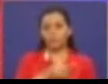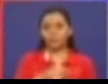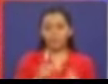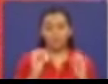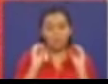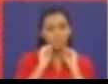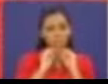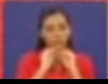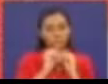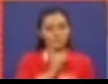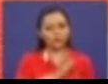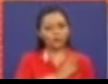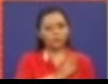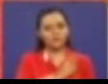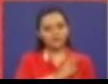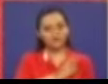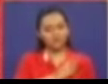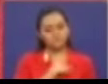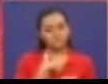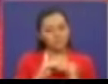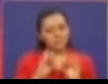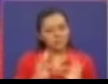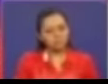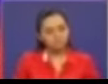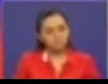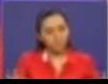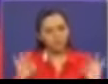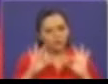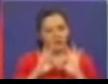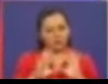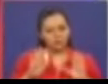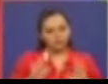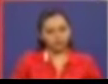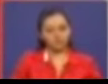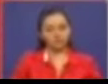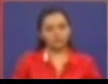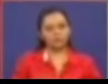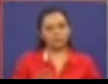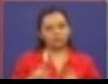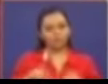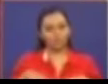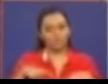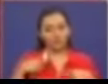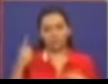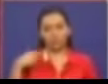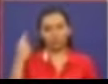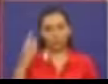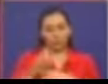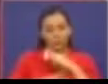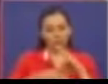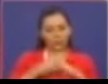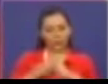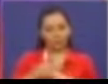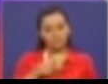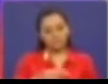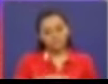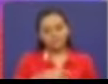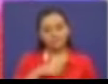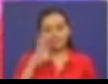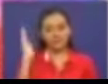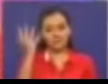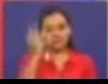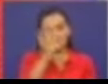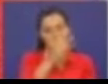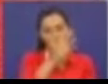las universidades más importantes en esta área, ciencia de la vida, del planeta entero, porque se halla en medio